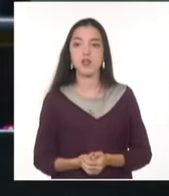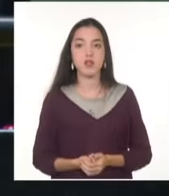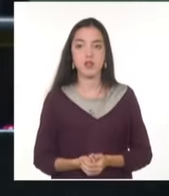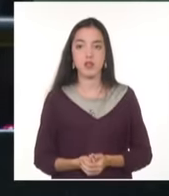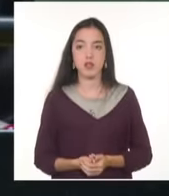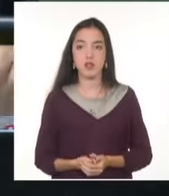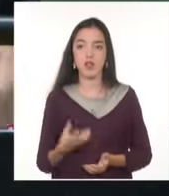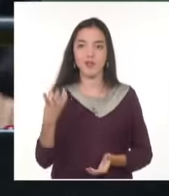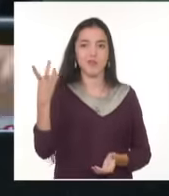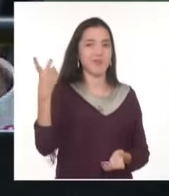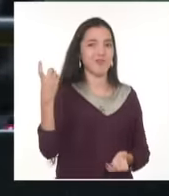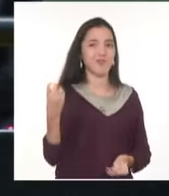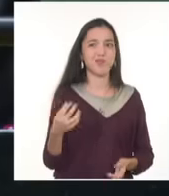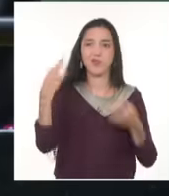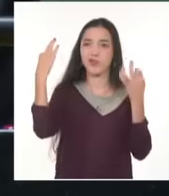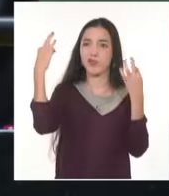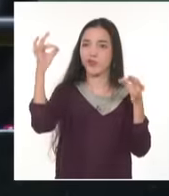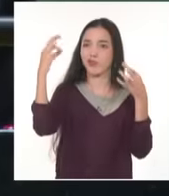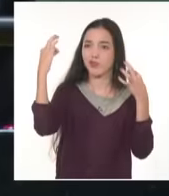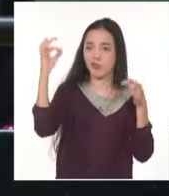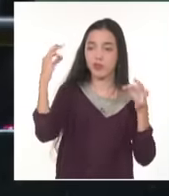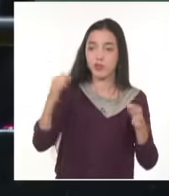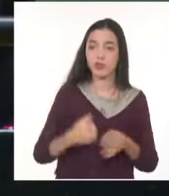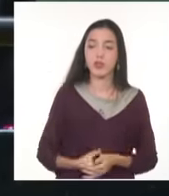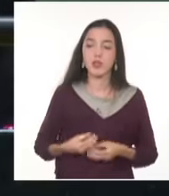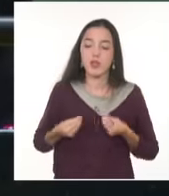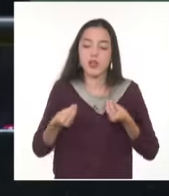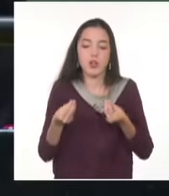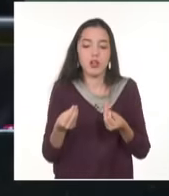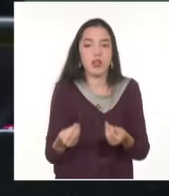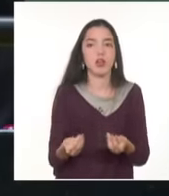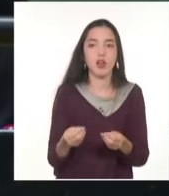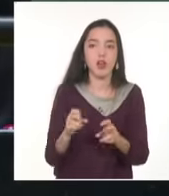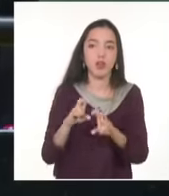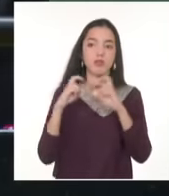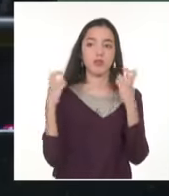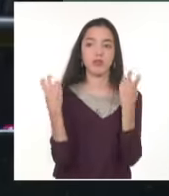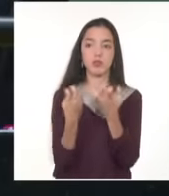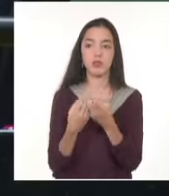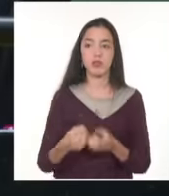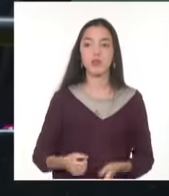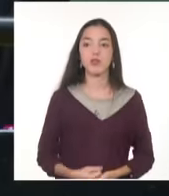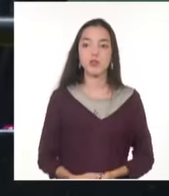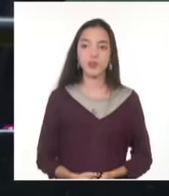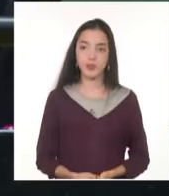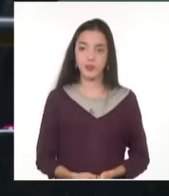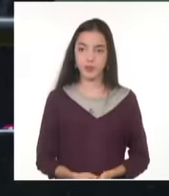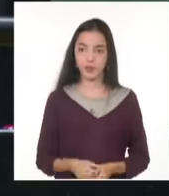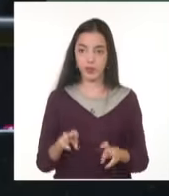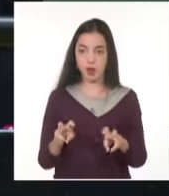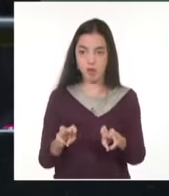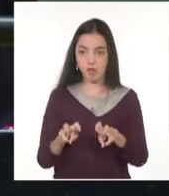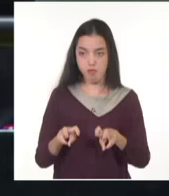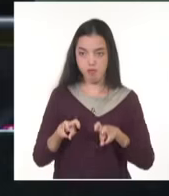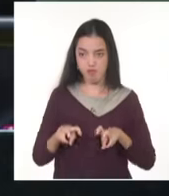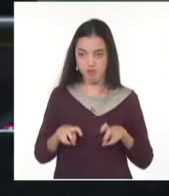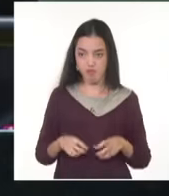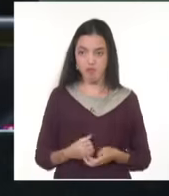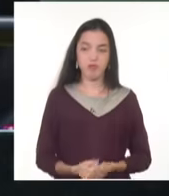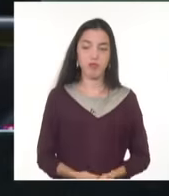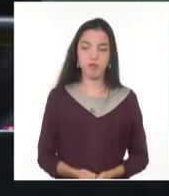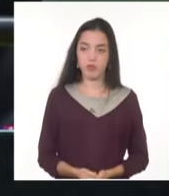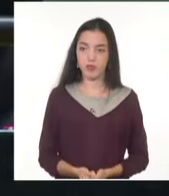resoluciones adoptadas por esta Asamblea General. El cerco así concebido